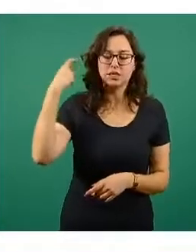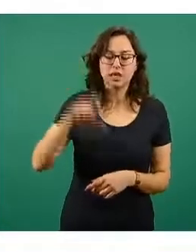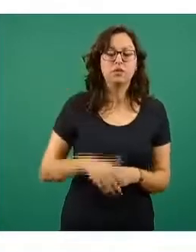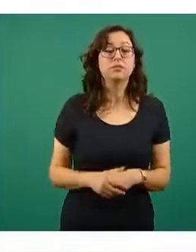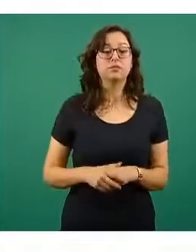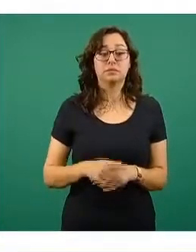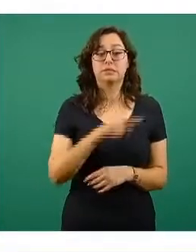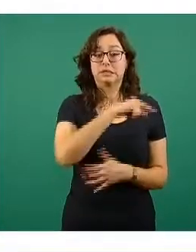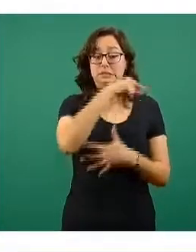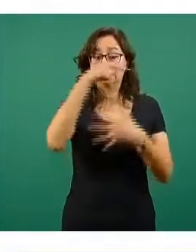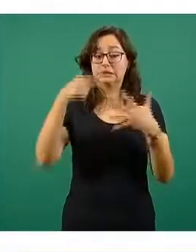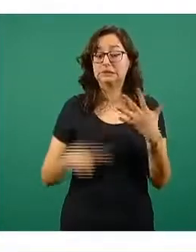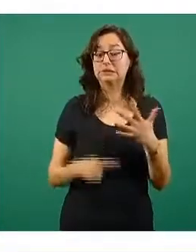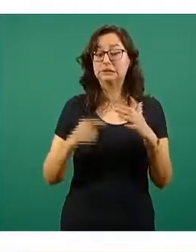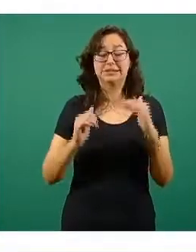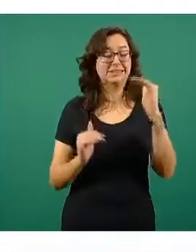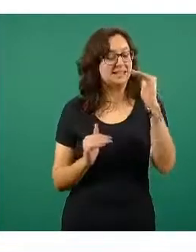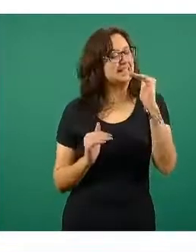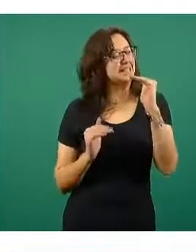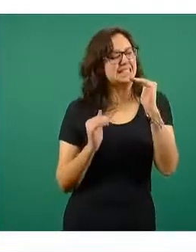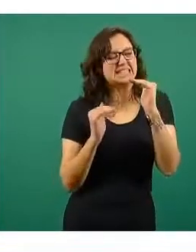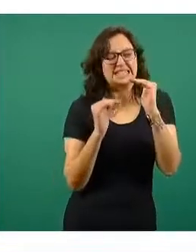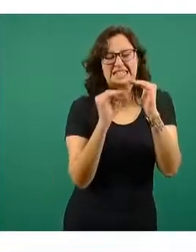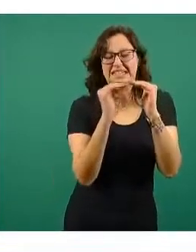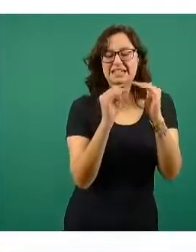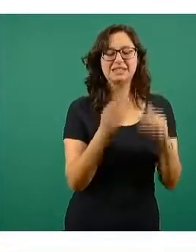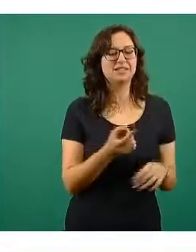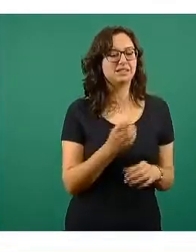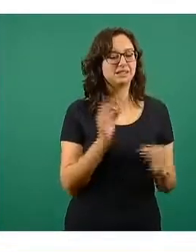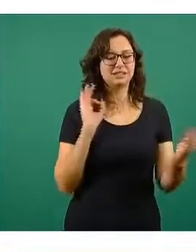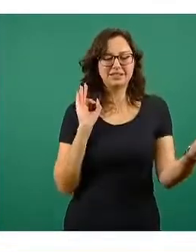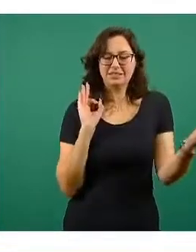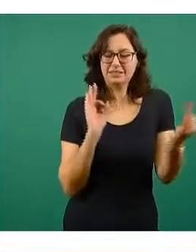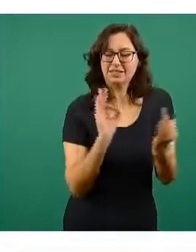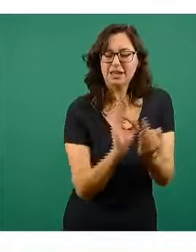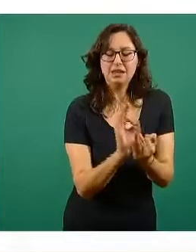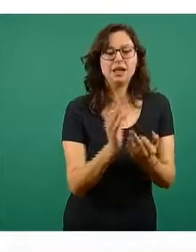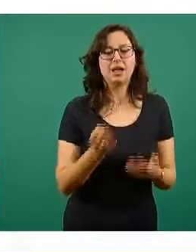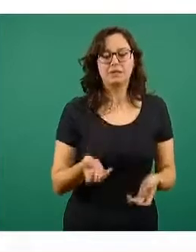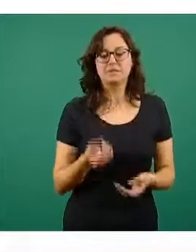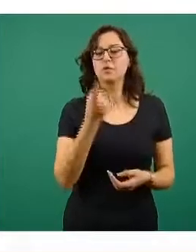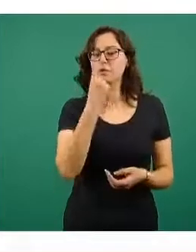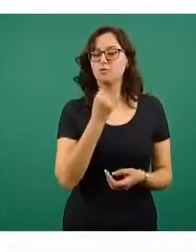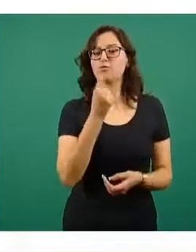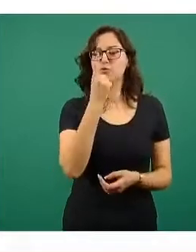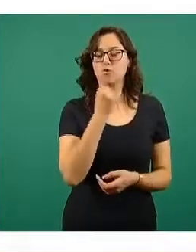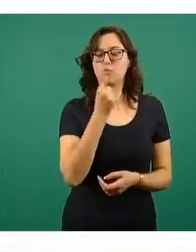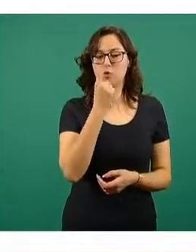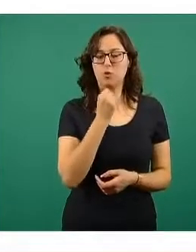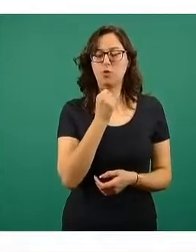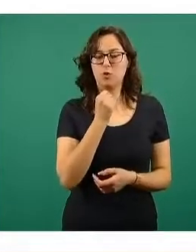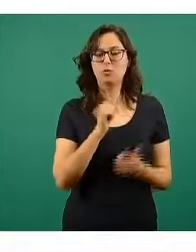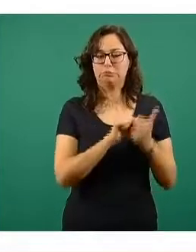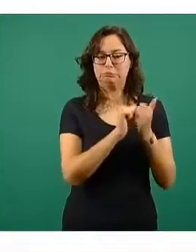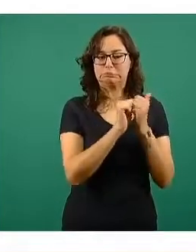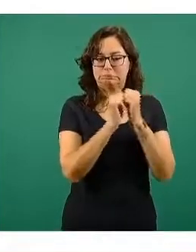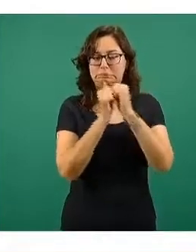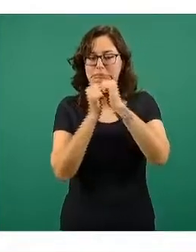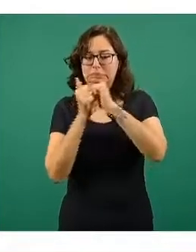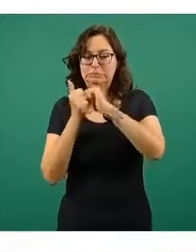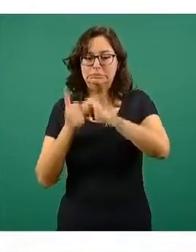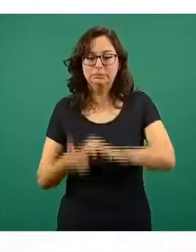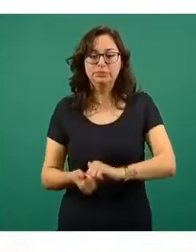estados que tienen un mayor puntaje dentro del rango que representa el nivel alto de